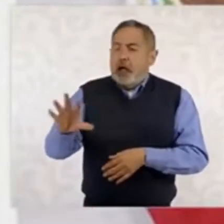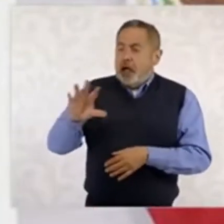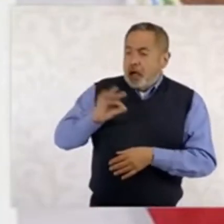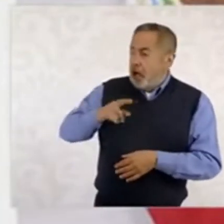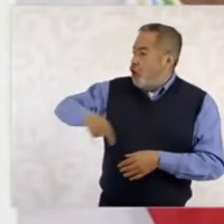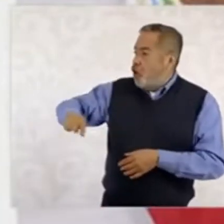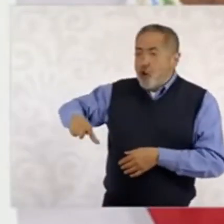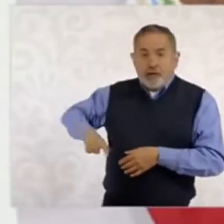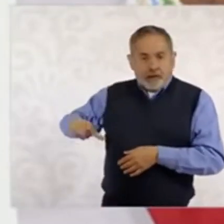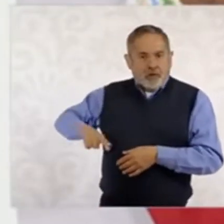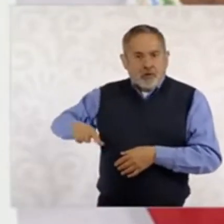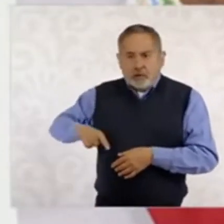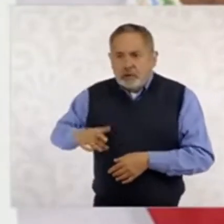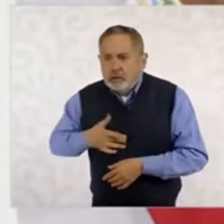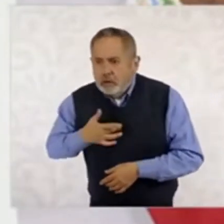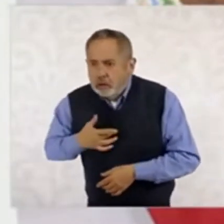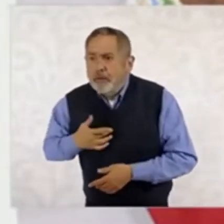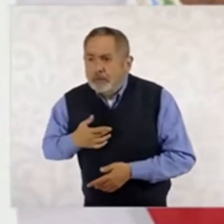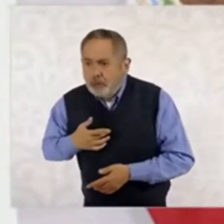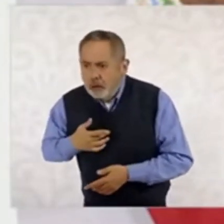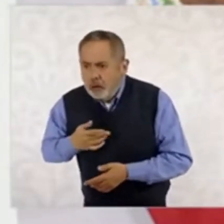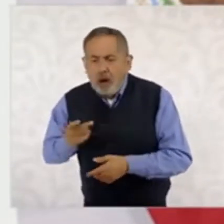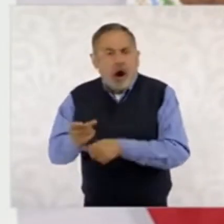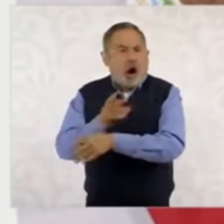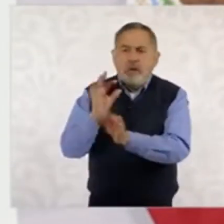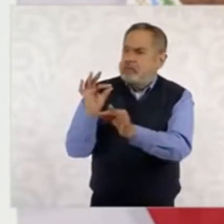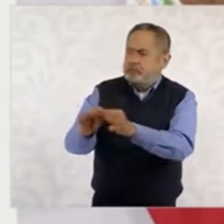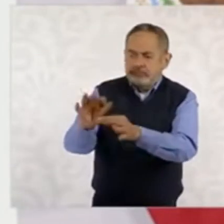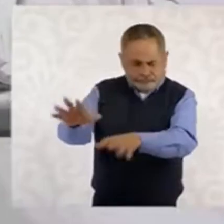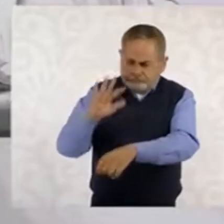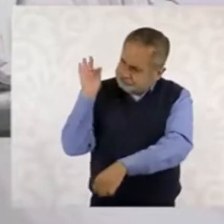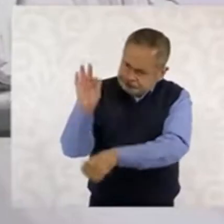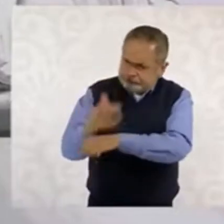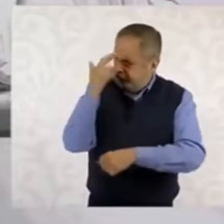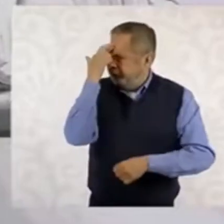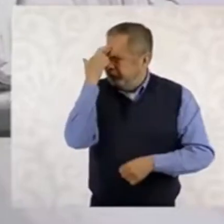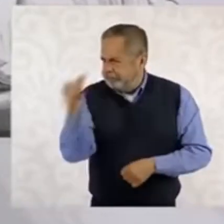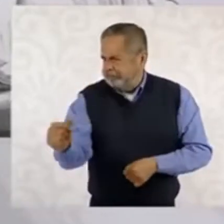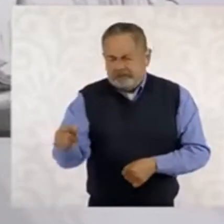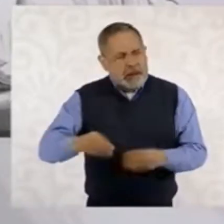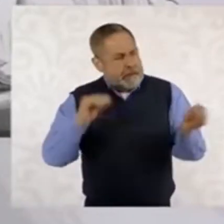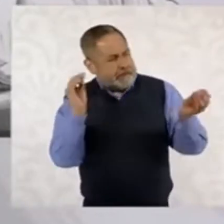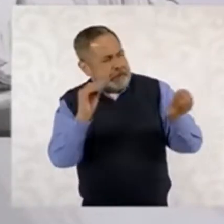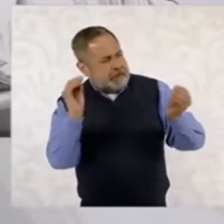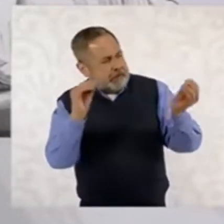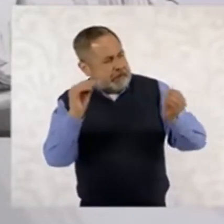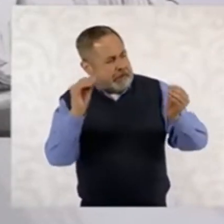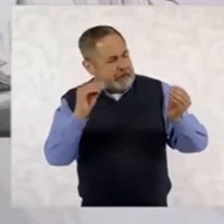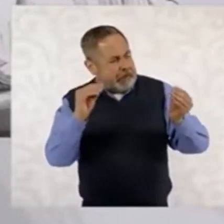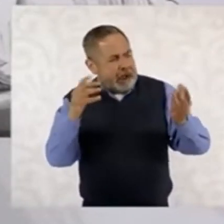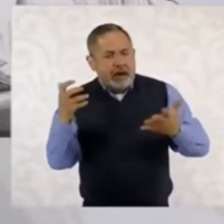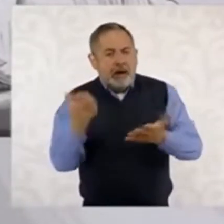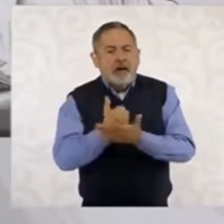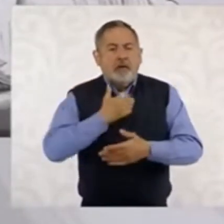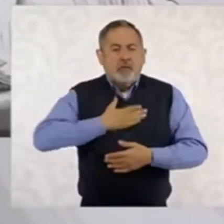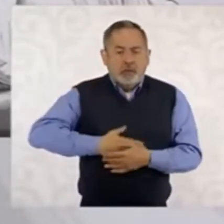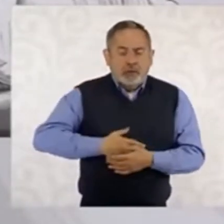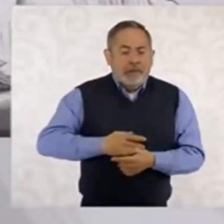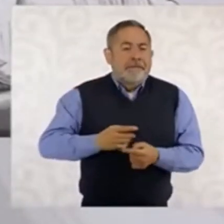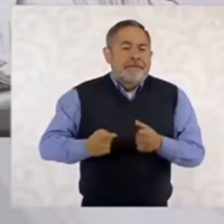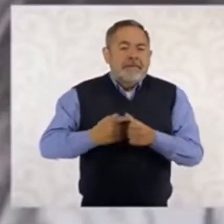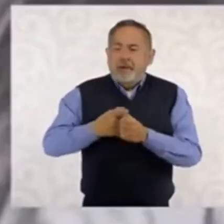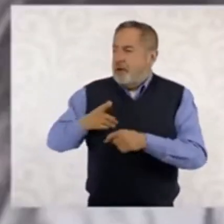humanista. Sin embargo, para que esa lucha de décadas encontrara finalmente un puerto seguro, se requirió de una voluntad